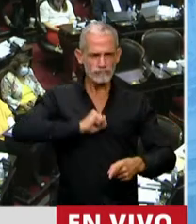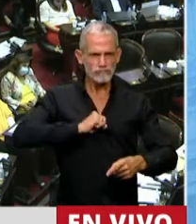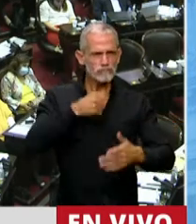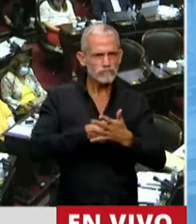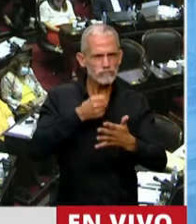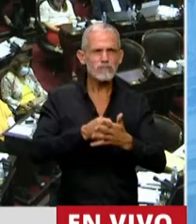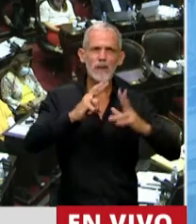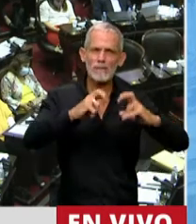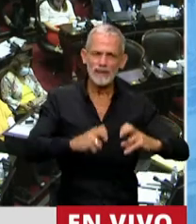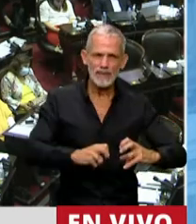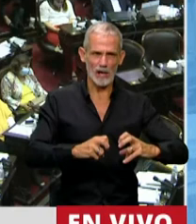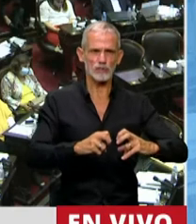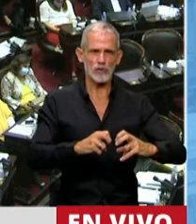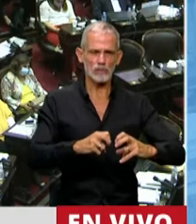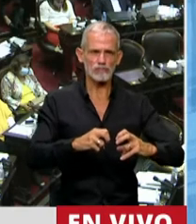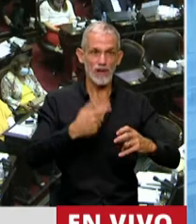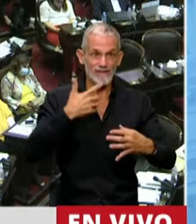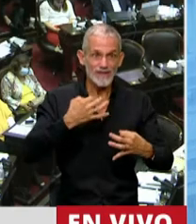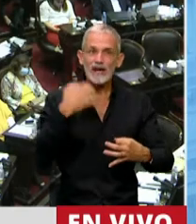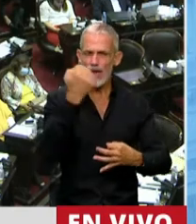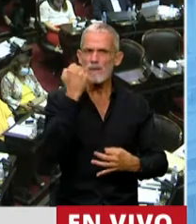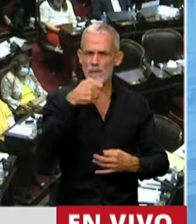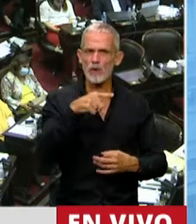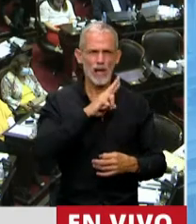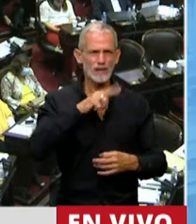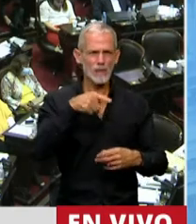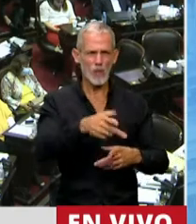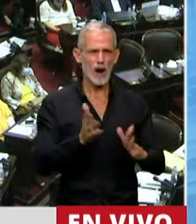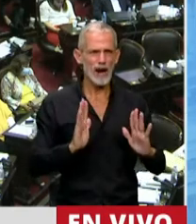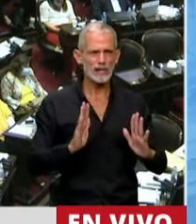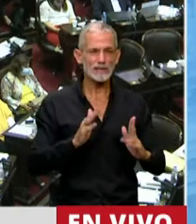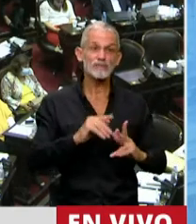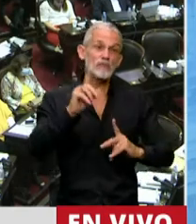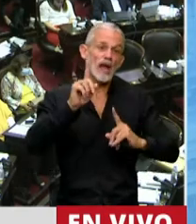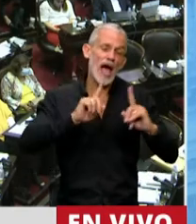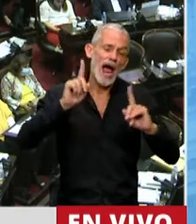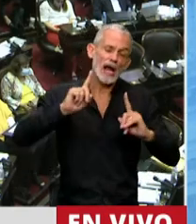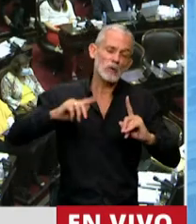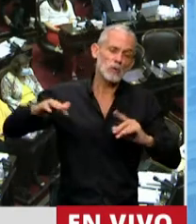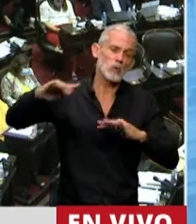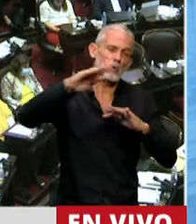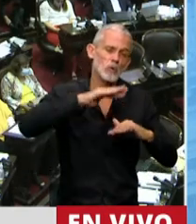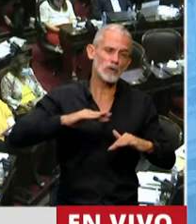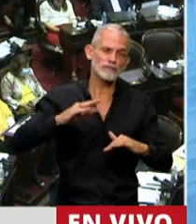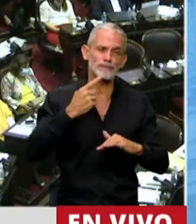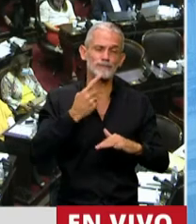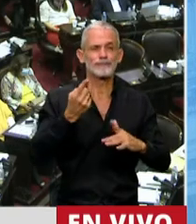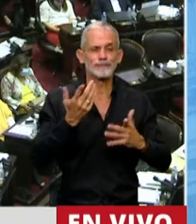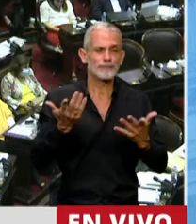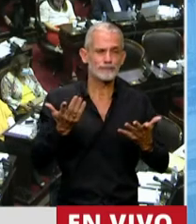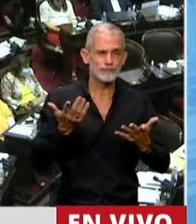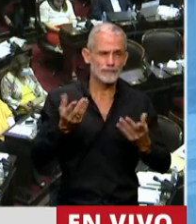en investigaciones que son realmente importantes, más allá de que algunos pretendan